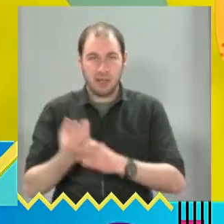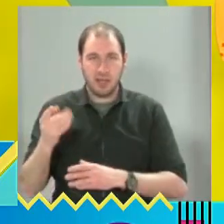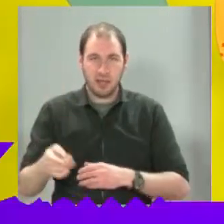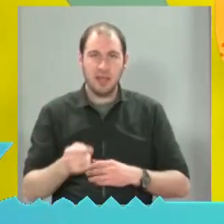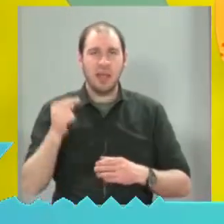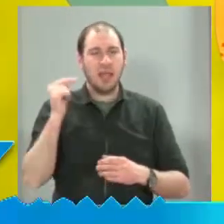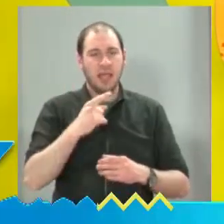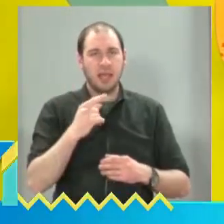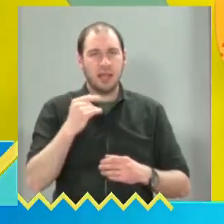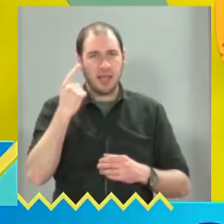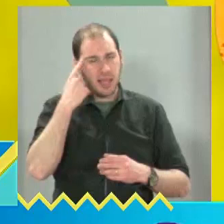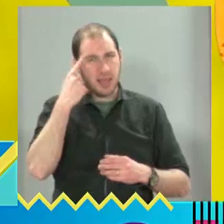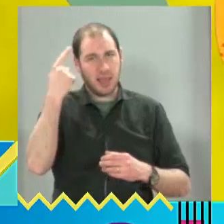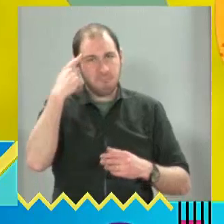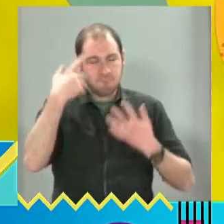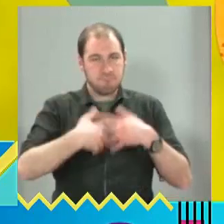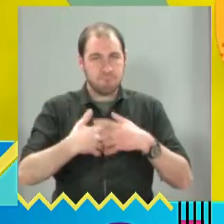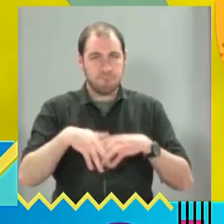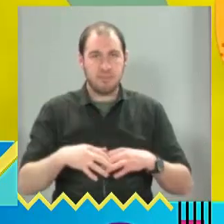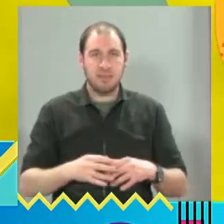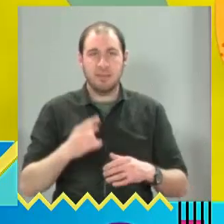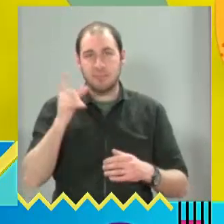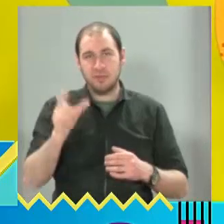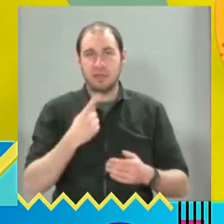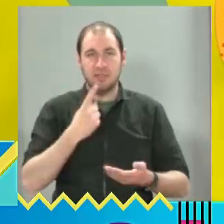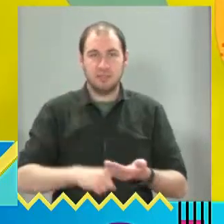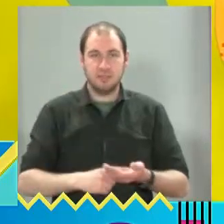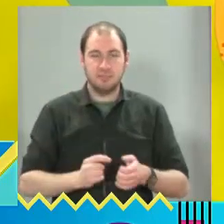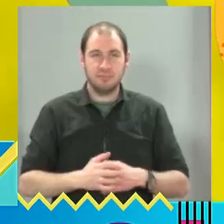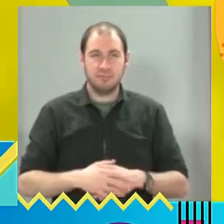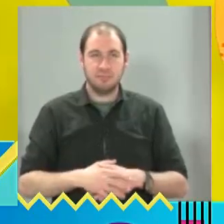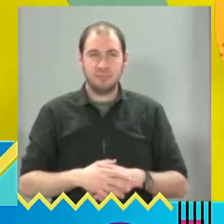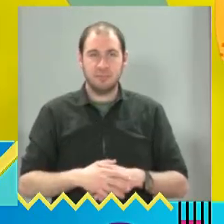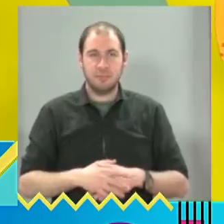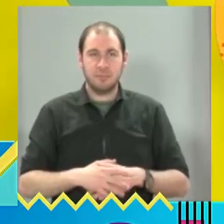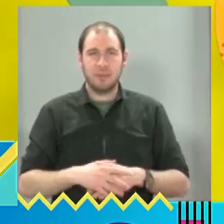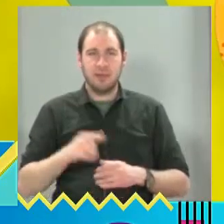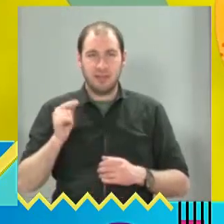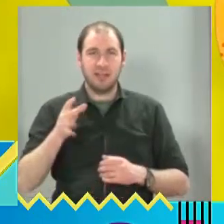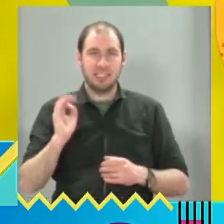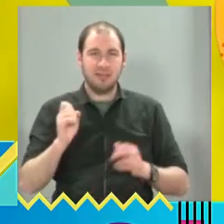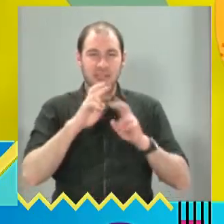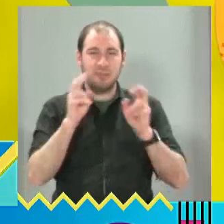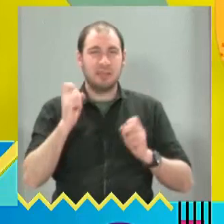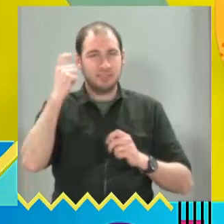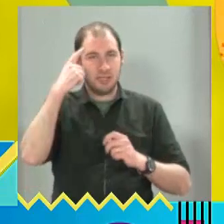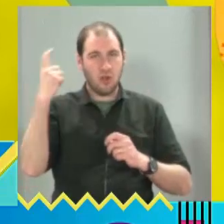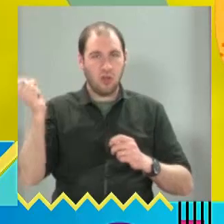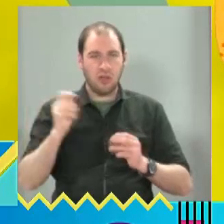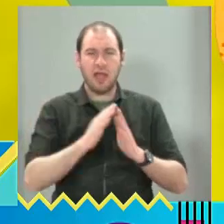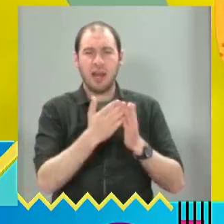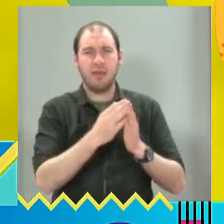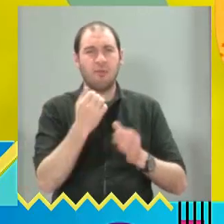o tenía supuestos sobre la racionalidad del tomador de decisiones, donde tenía muy en cuenta lo psicológico. Hay un